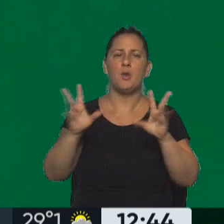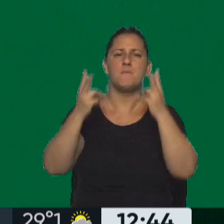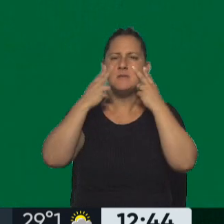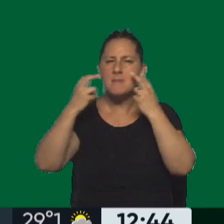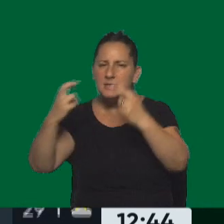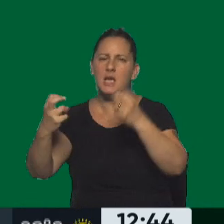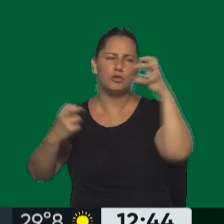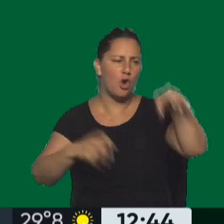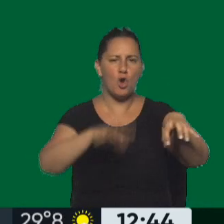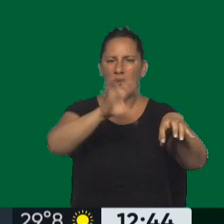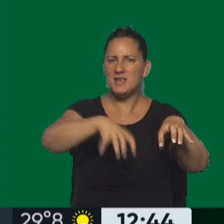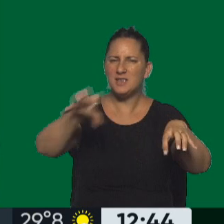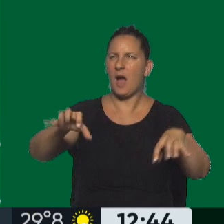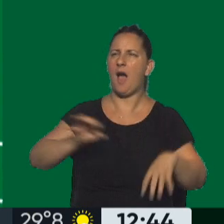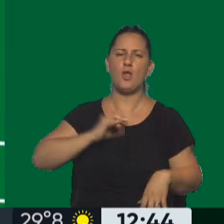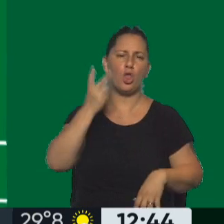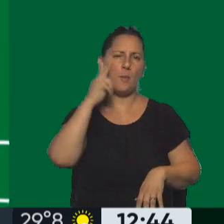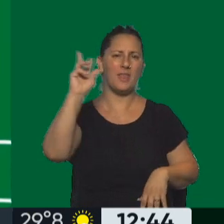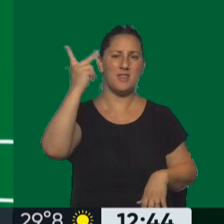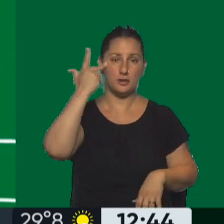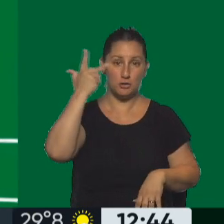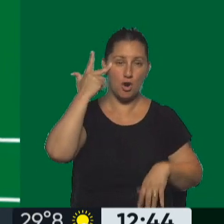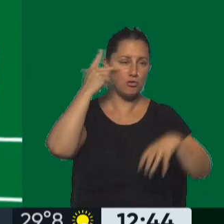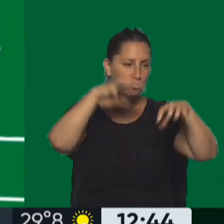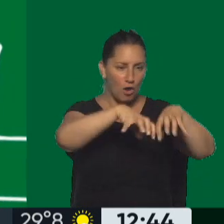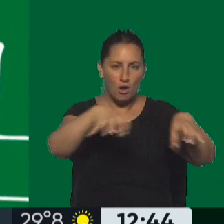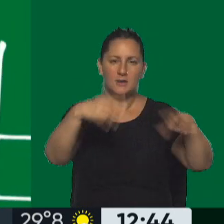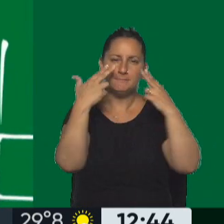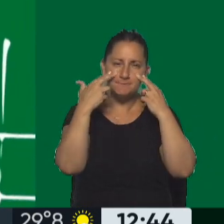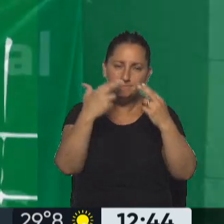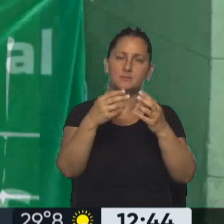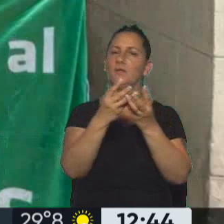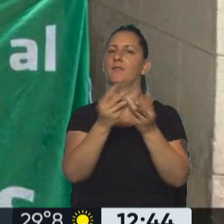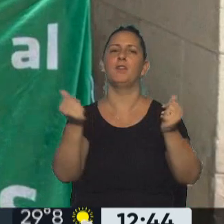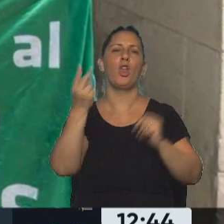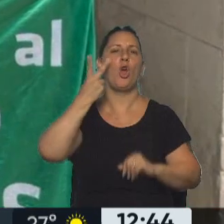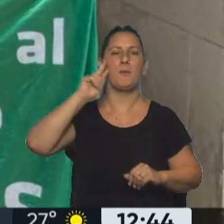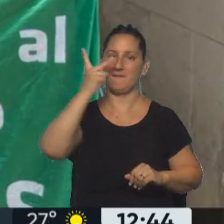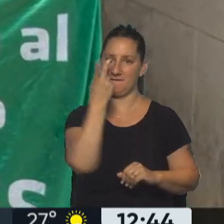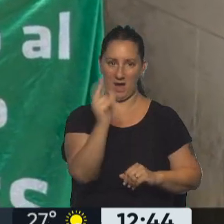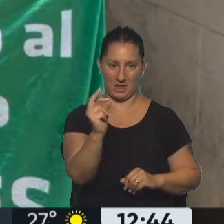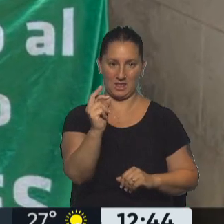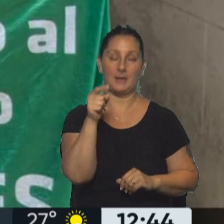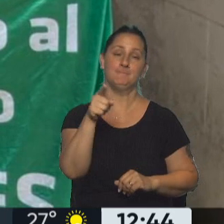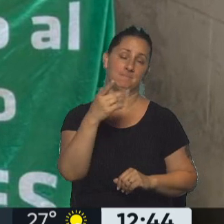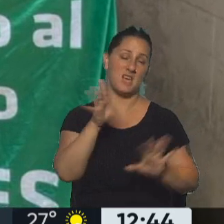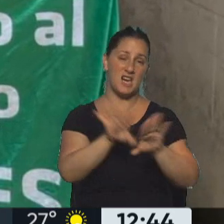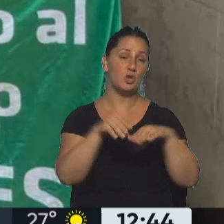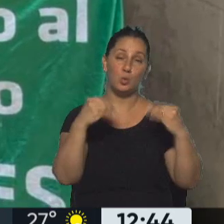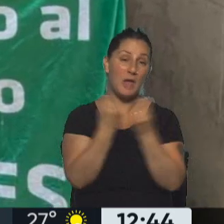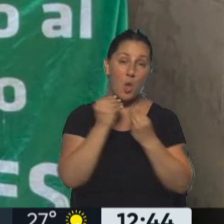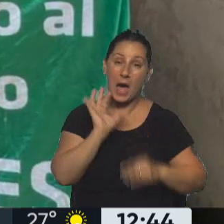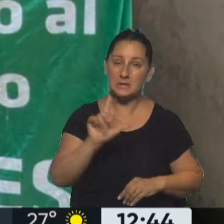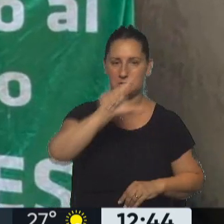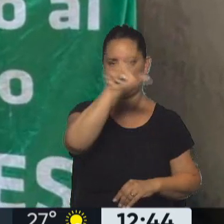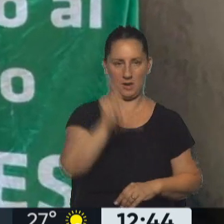con todas las organizaciones en el 2018 y lo terminamos en el 2020 con ese lamentable resultado en todo el país